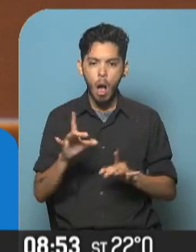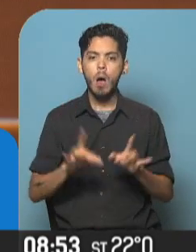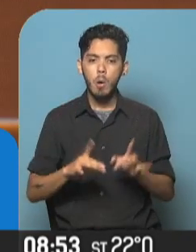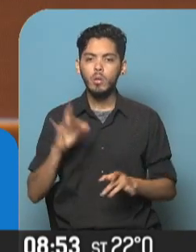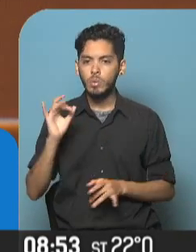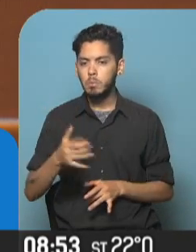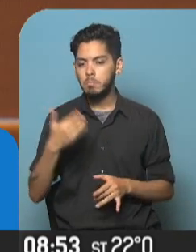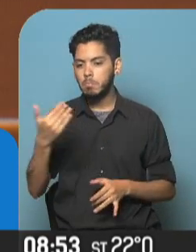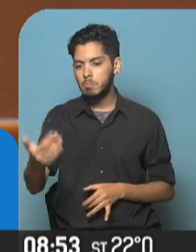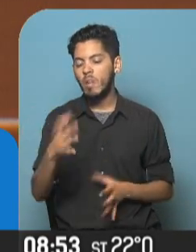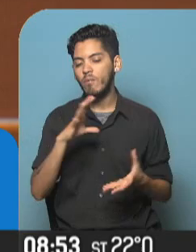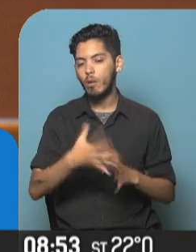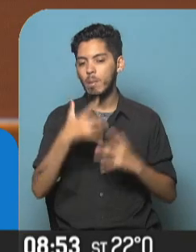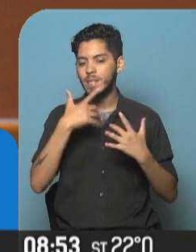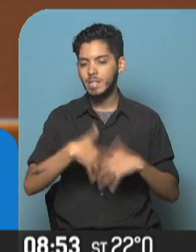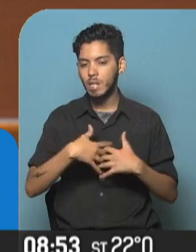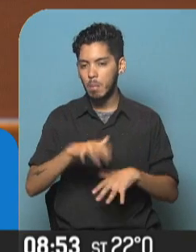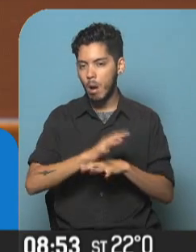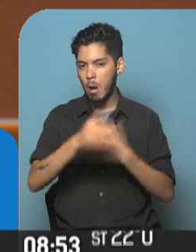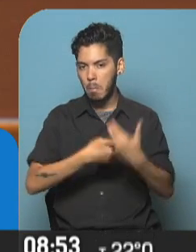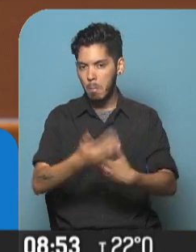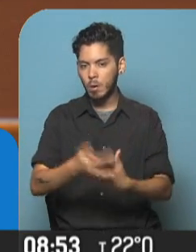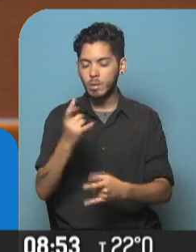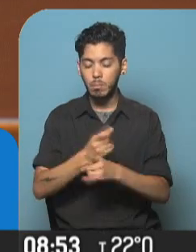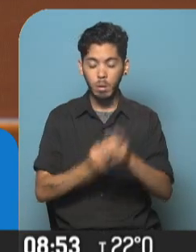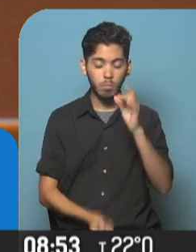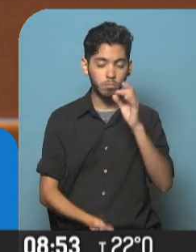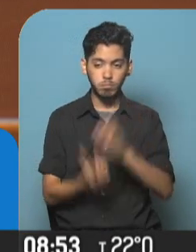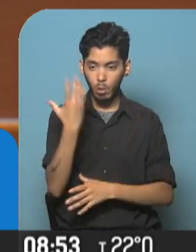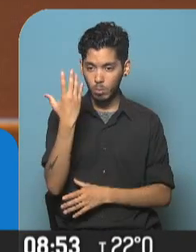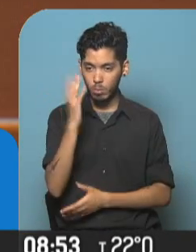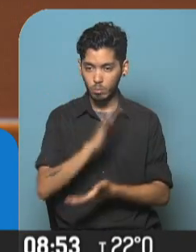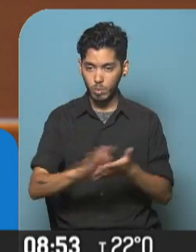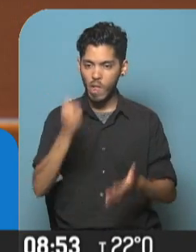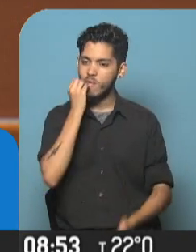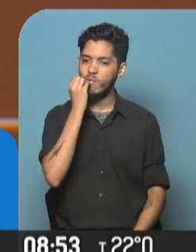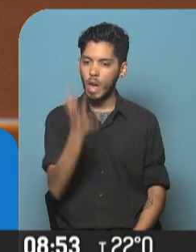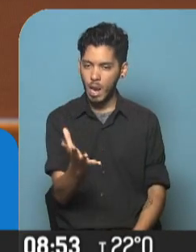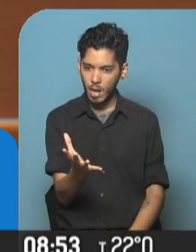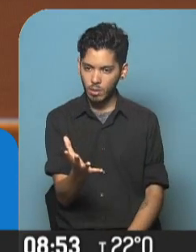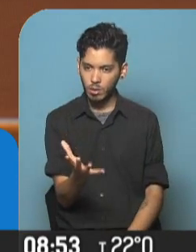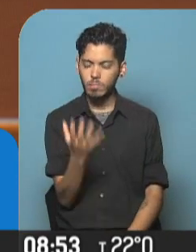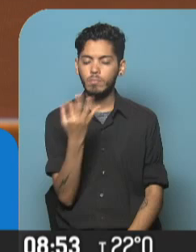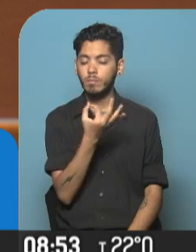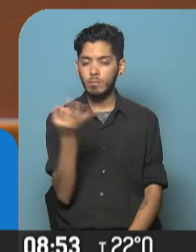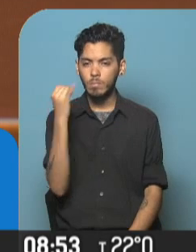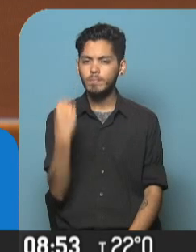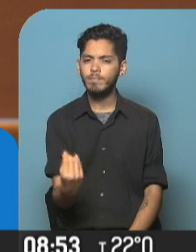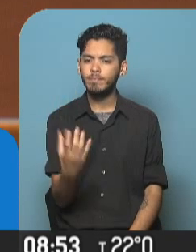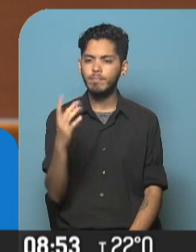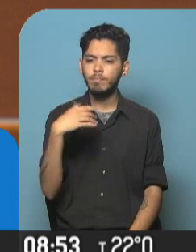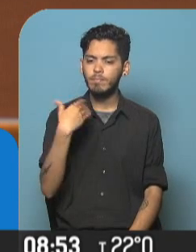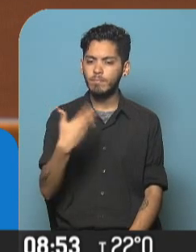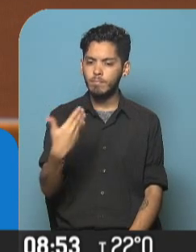manera sistemática en lanza algunas declaraciones no pero que en definitiva no